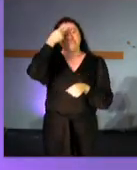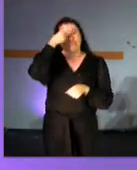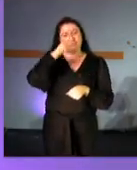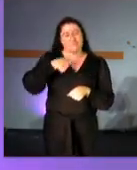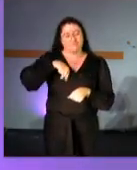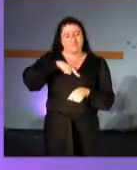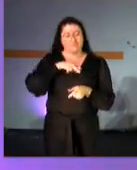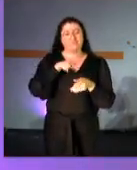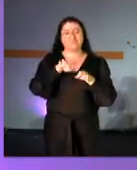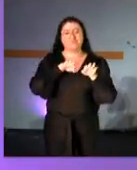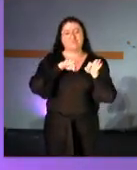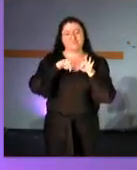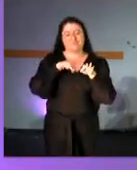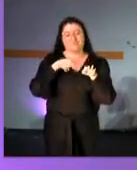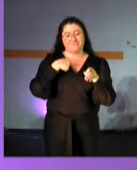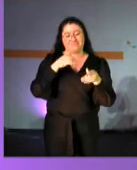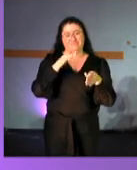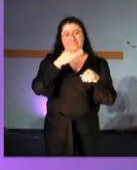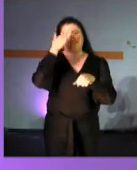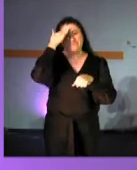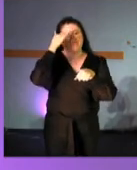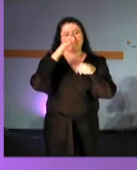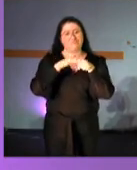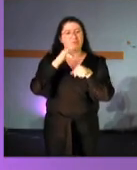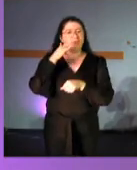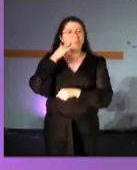obra Memorias de la Lucha Sandinista.